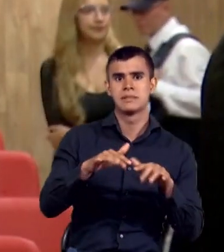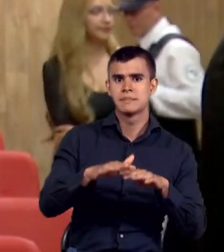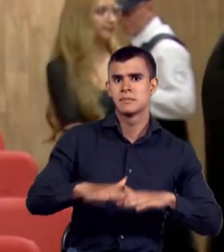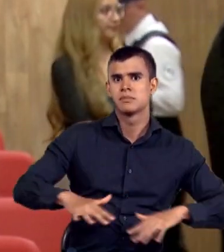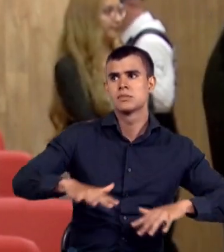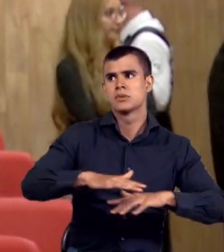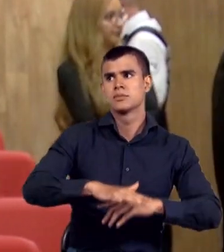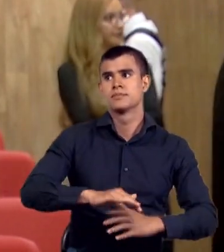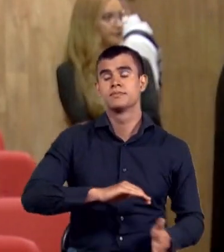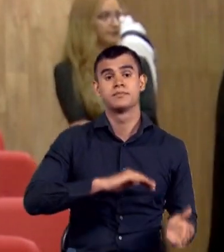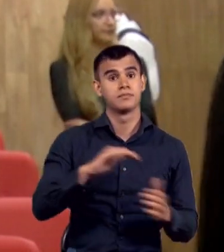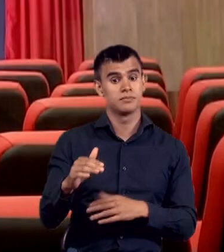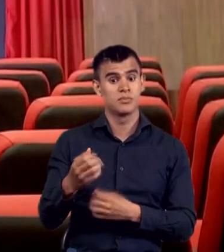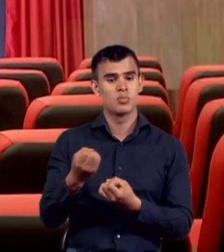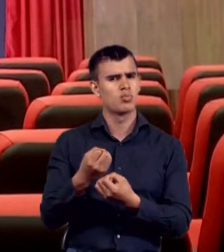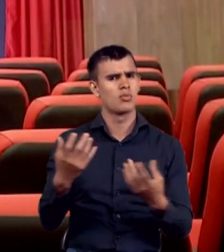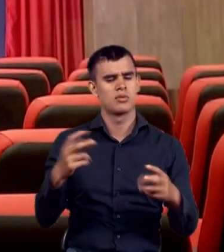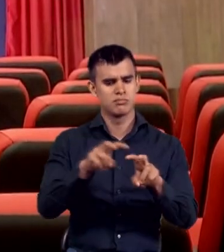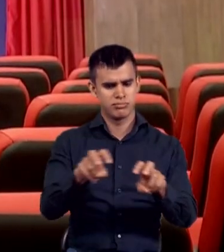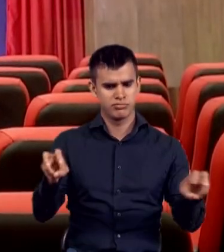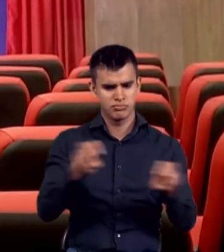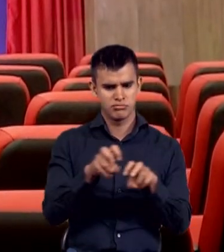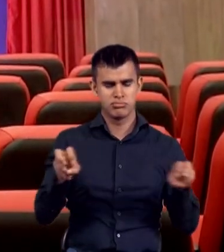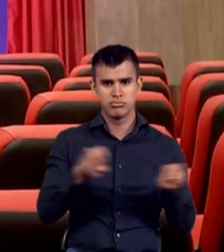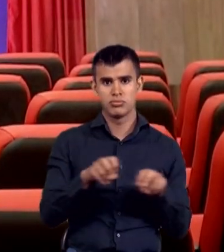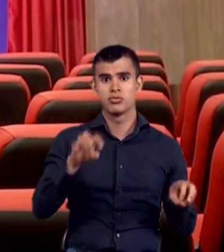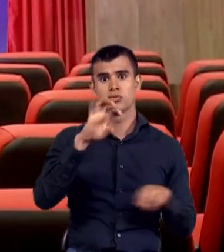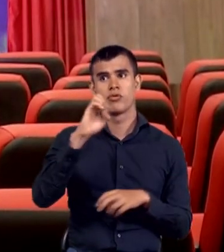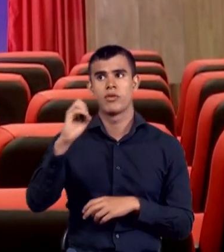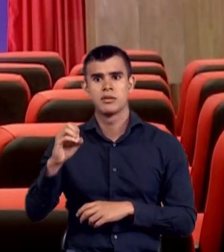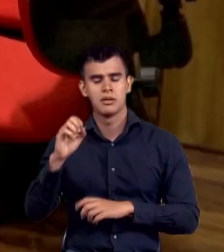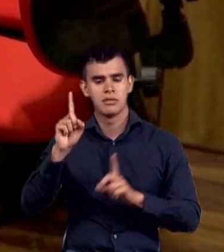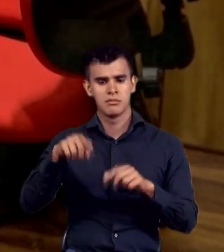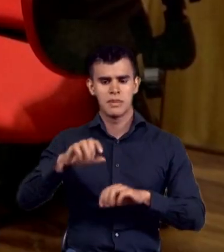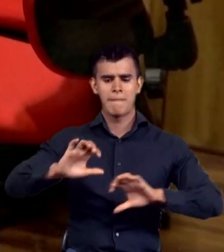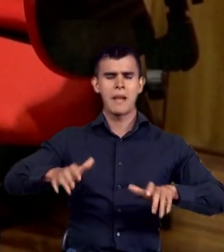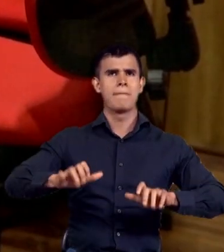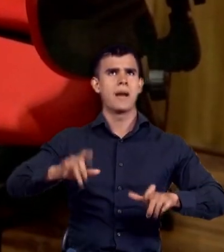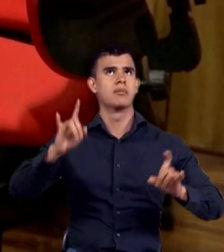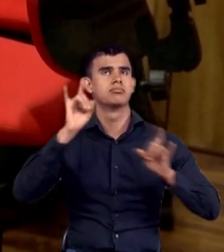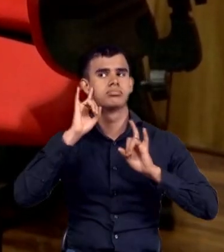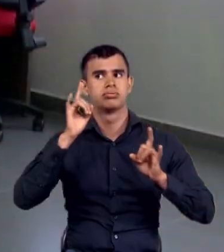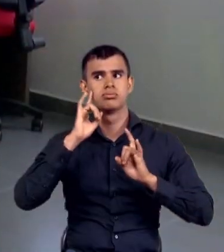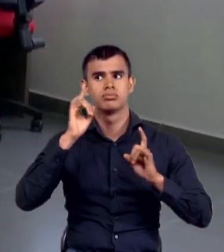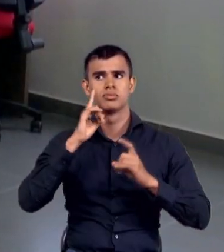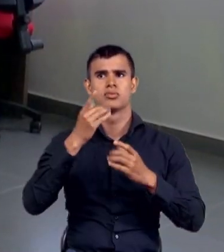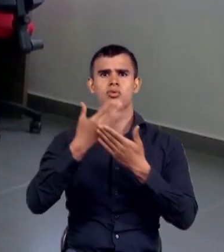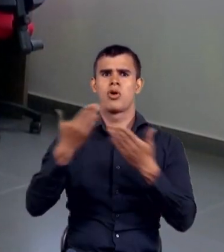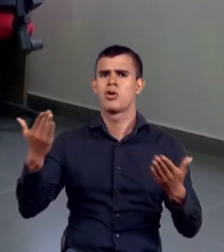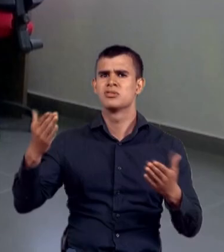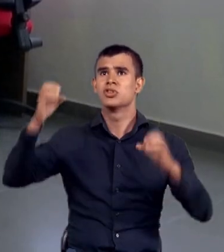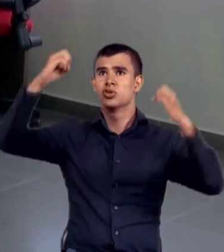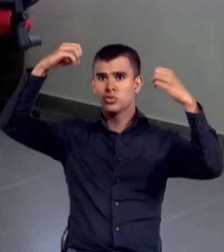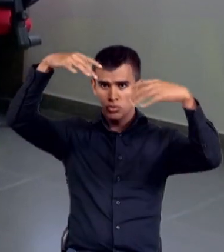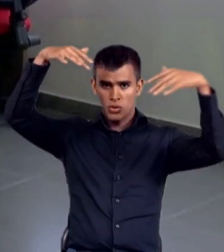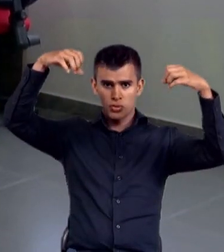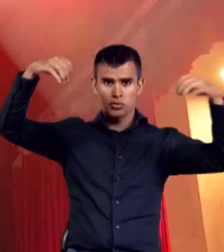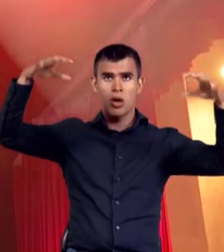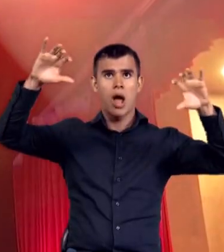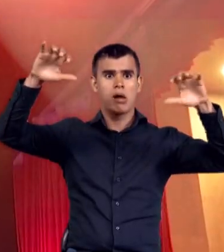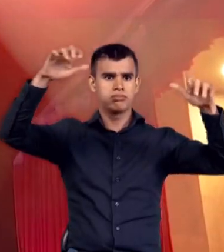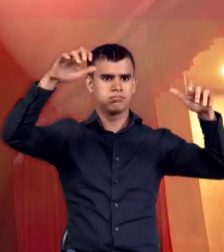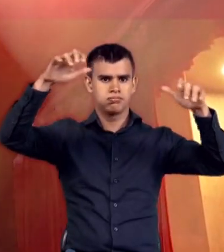escenario, donde está el espacio. El teatro cuenta con un aforo de 90 sillas, cabina de sonido y control, camerino, depósito de